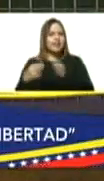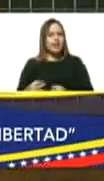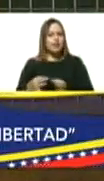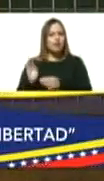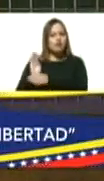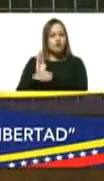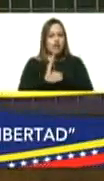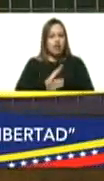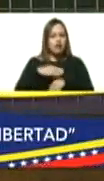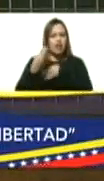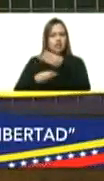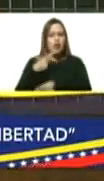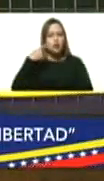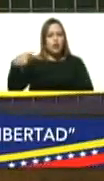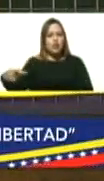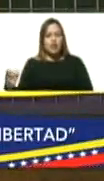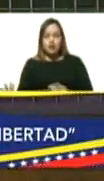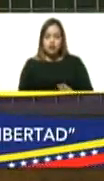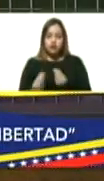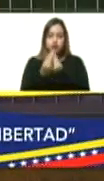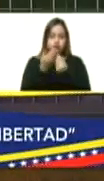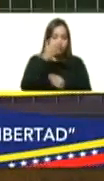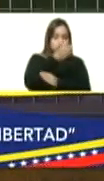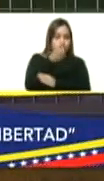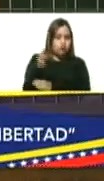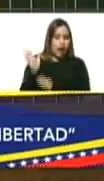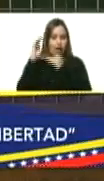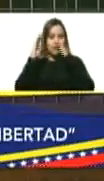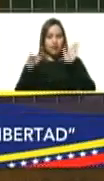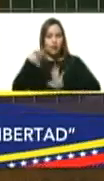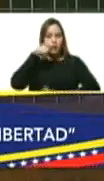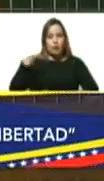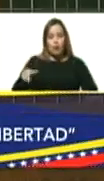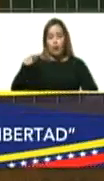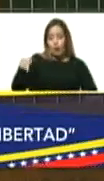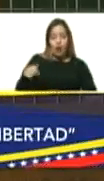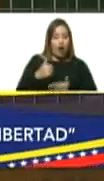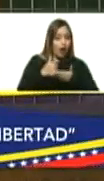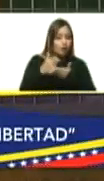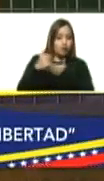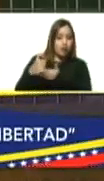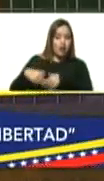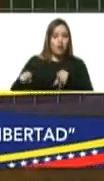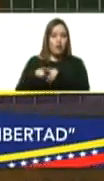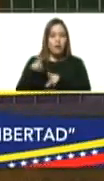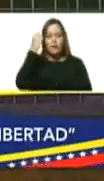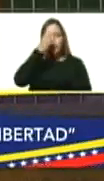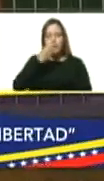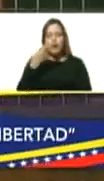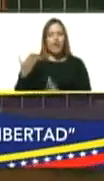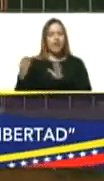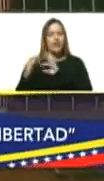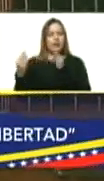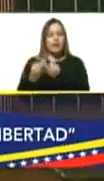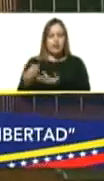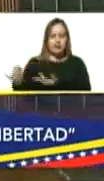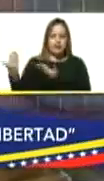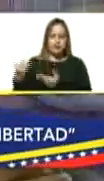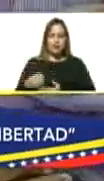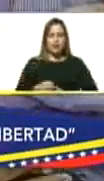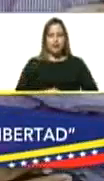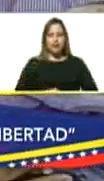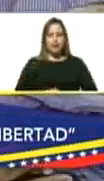las políticas que vayan al pueblo y que hoy beneficien como ha beneficiado a esta hermosa familia. Bueno, sí, presidente, como